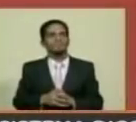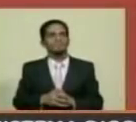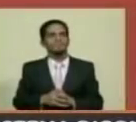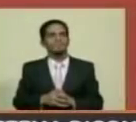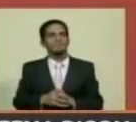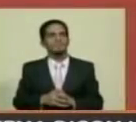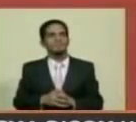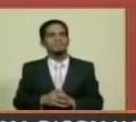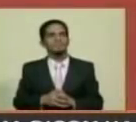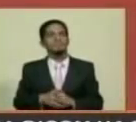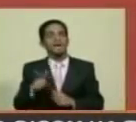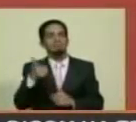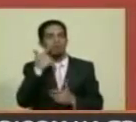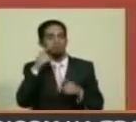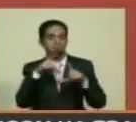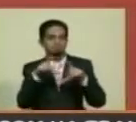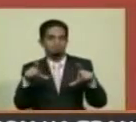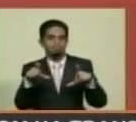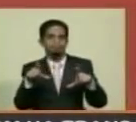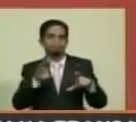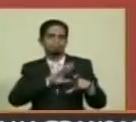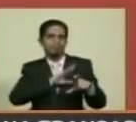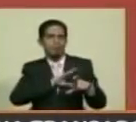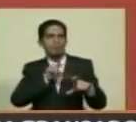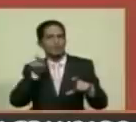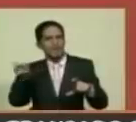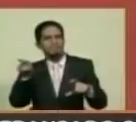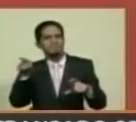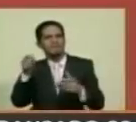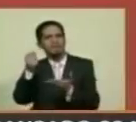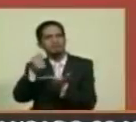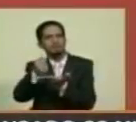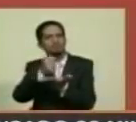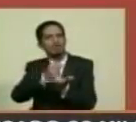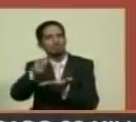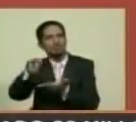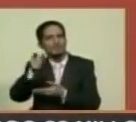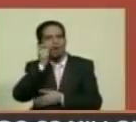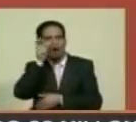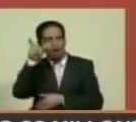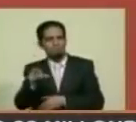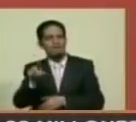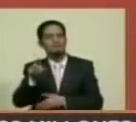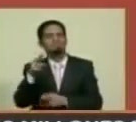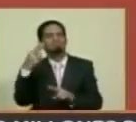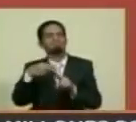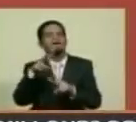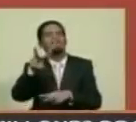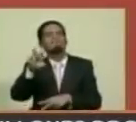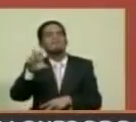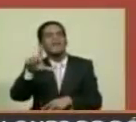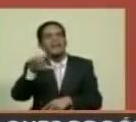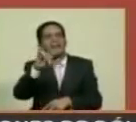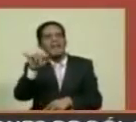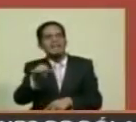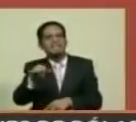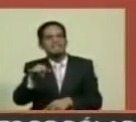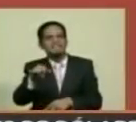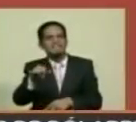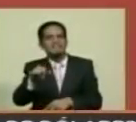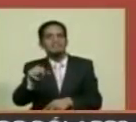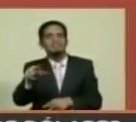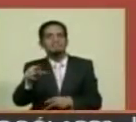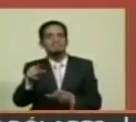Vázquez Velázquez, la tarjeta de crédito del socio de Julito Vélez fue la que, a través de la cual la